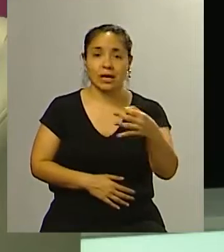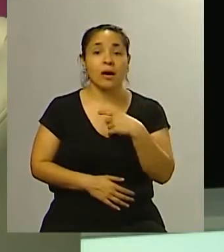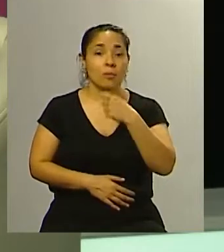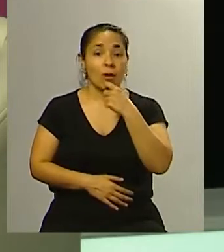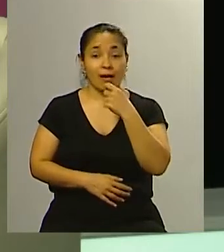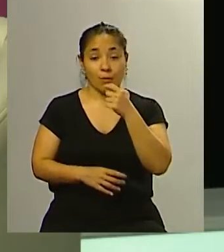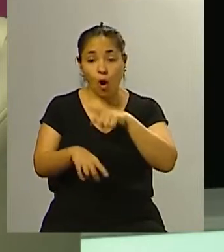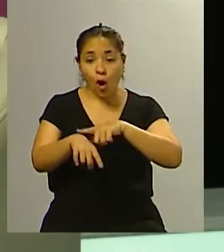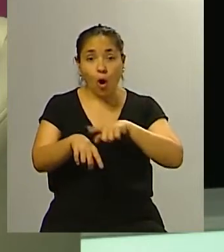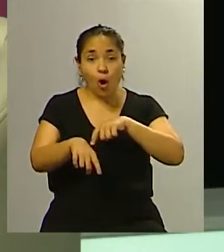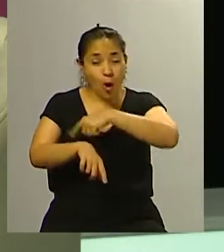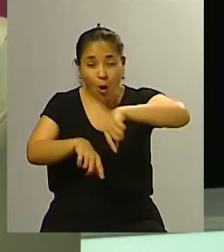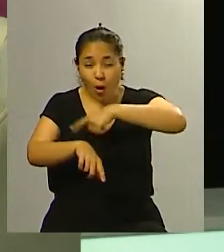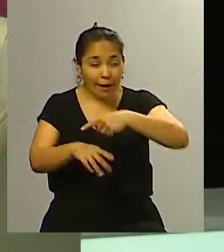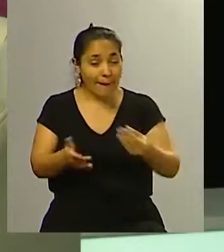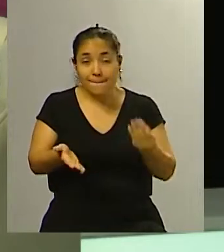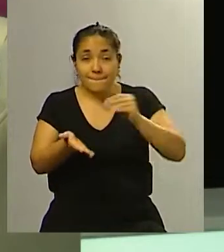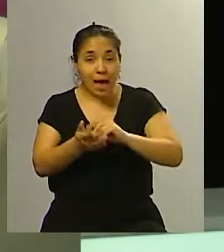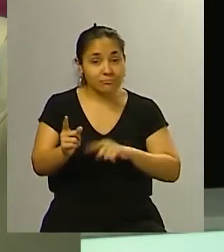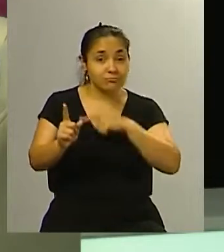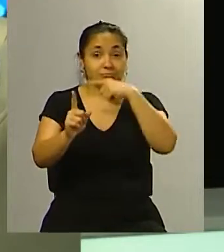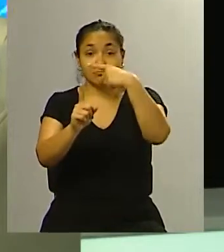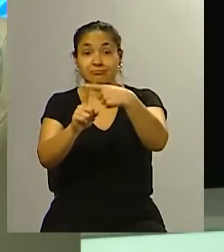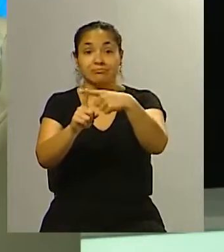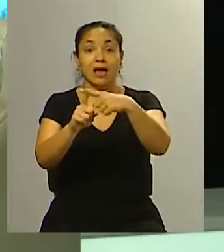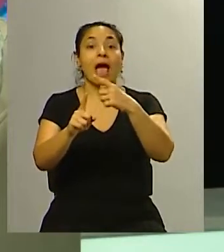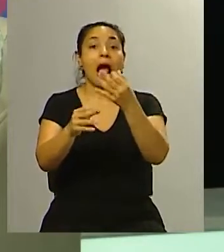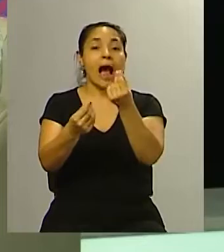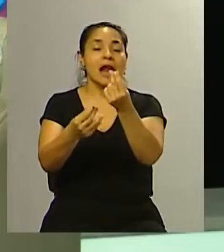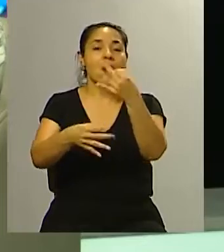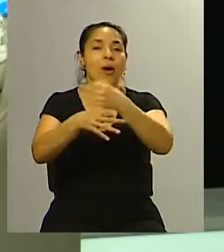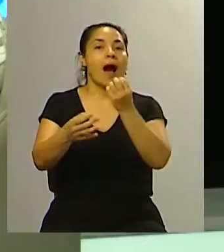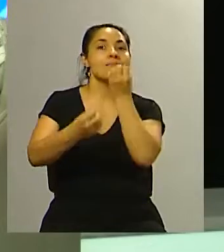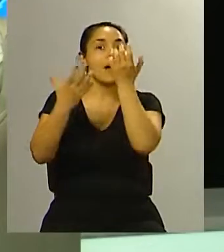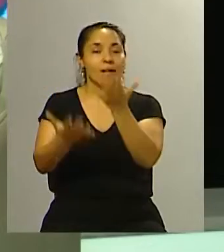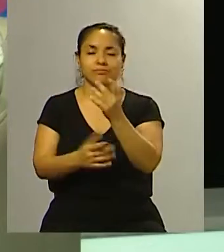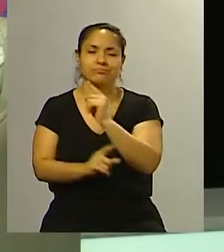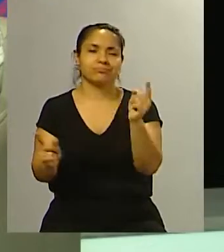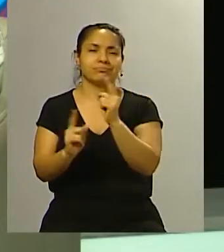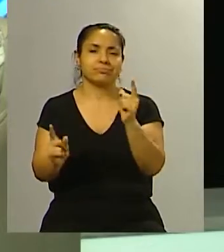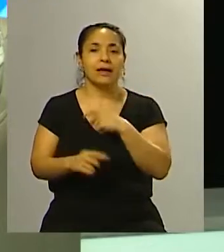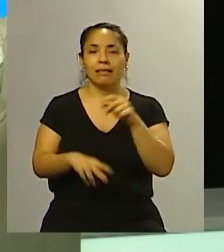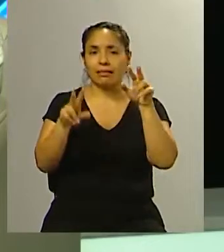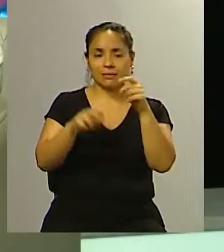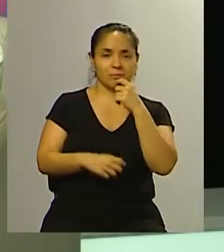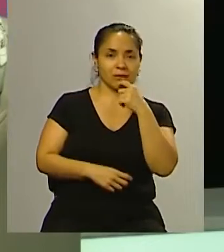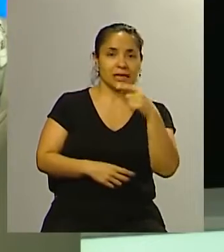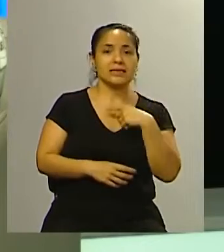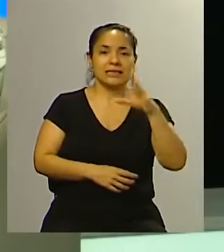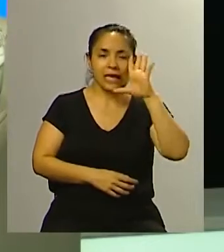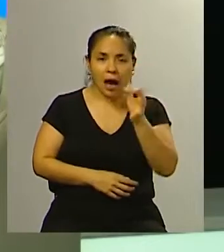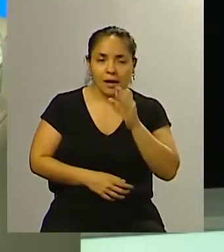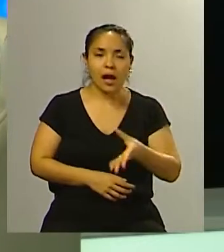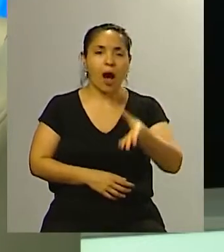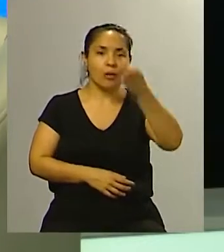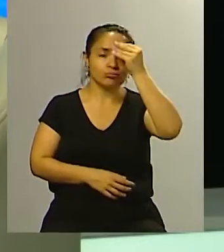la calidad educativa vaya a mejorar en términos de apropiación de saberes y de lo disciplinar o